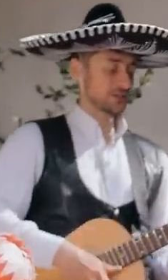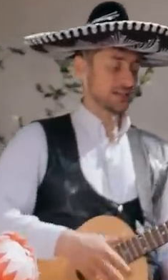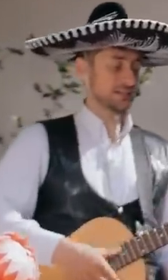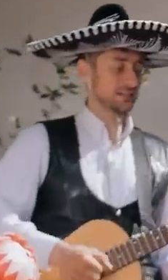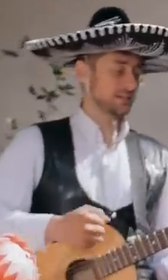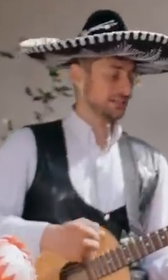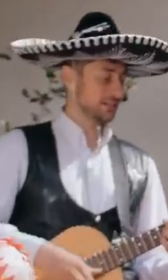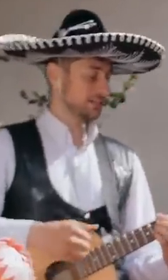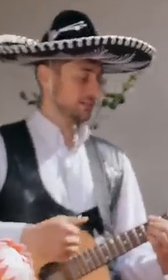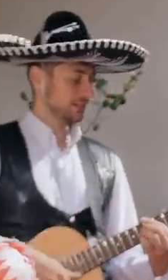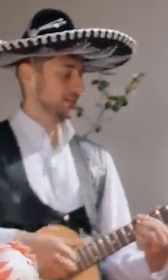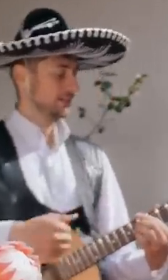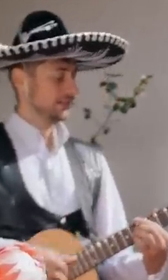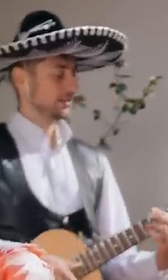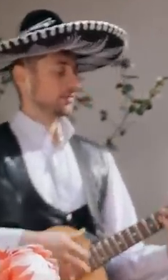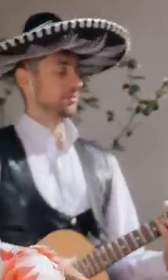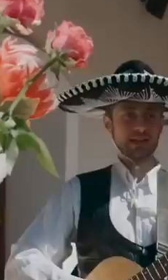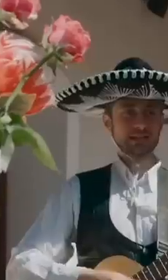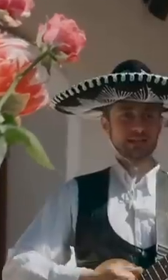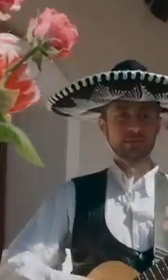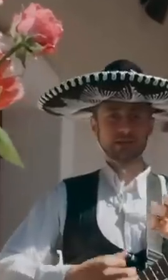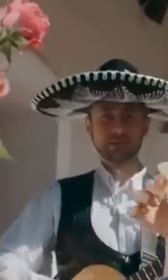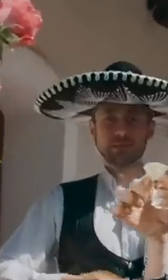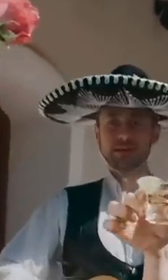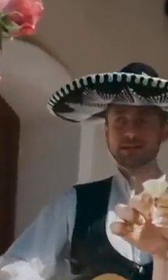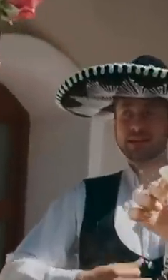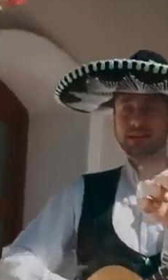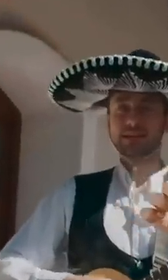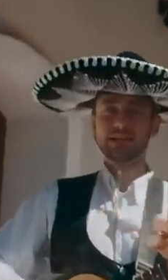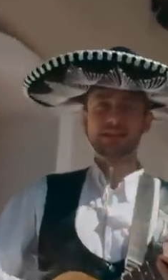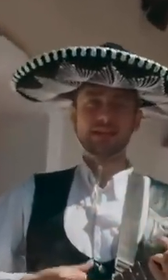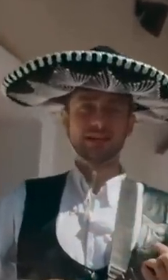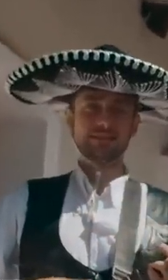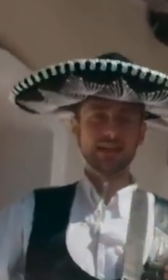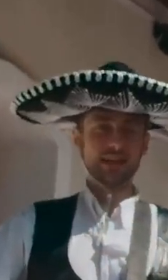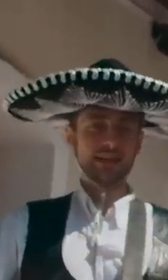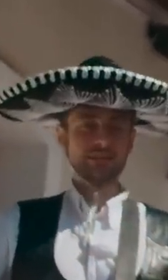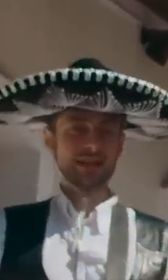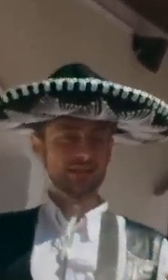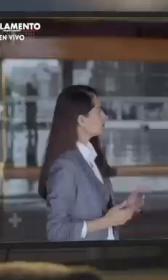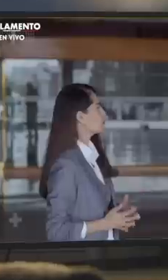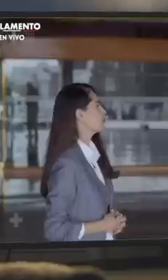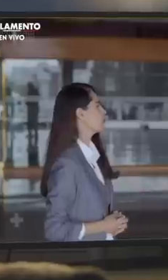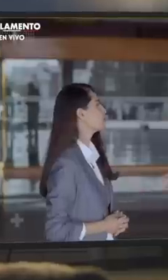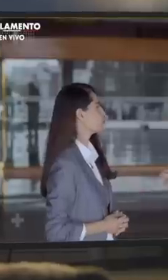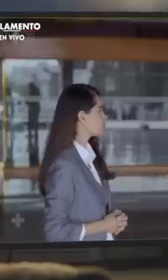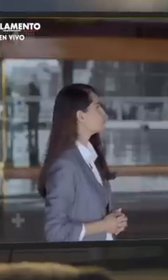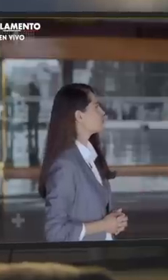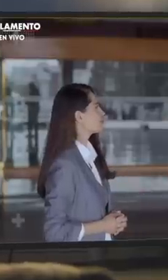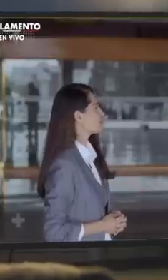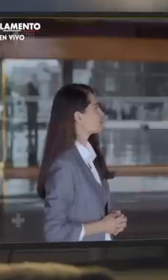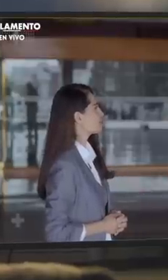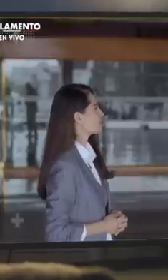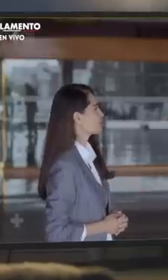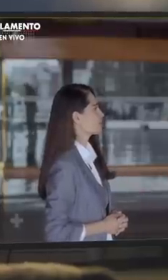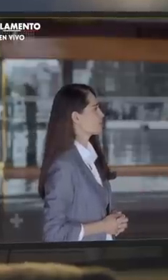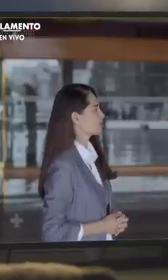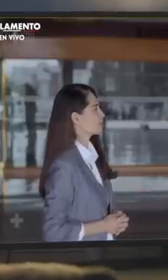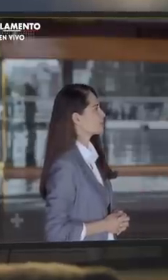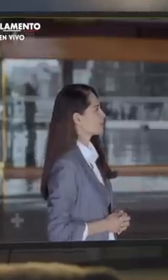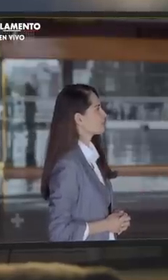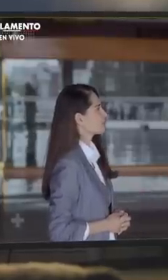estarán felices al tener el nuevo horario de Dios. El fin del horario de verano se